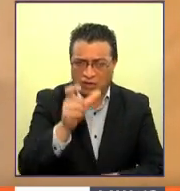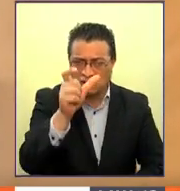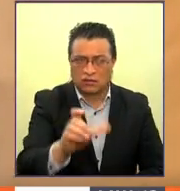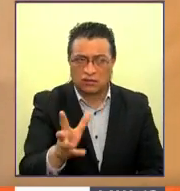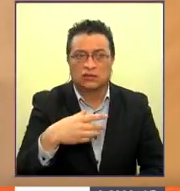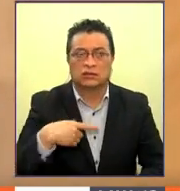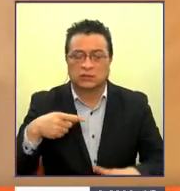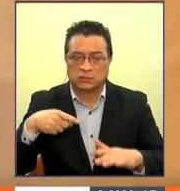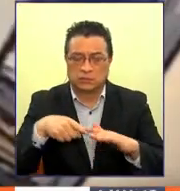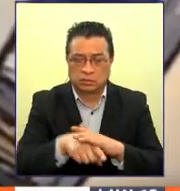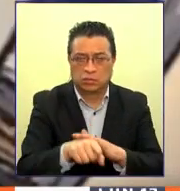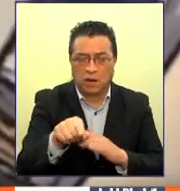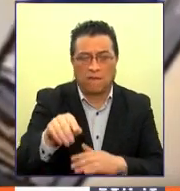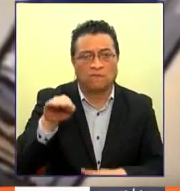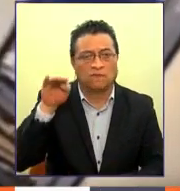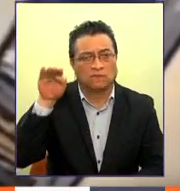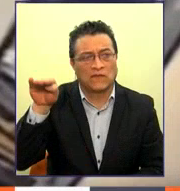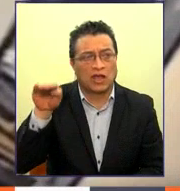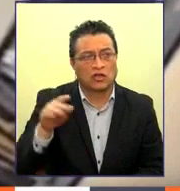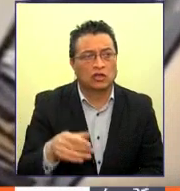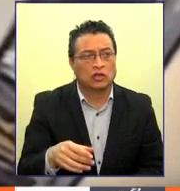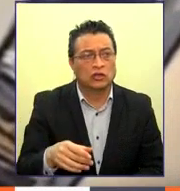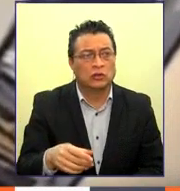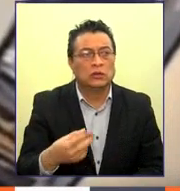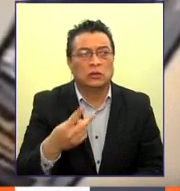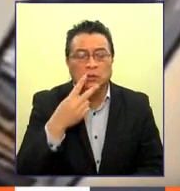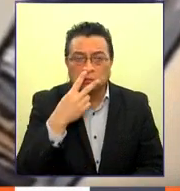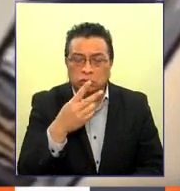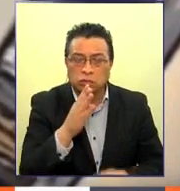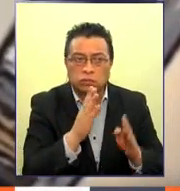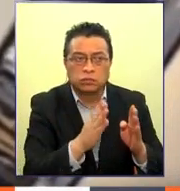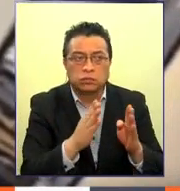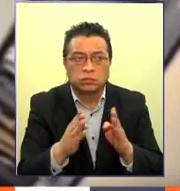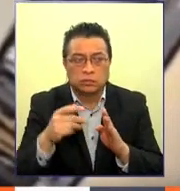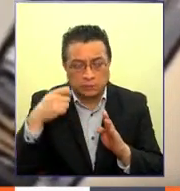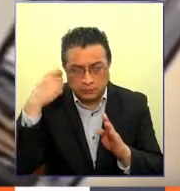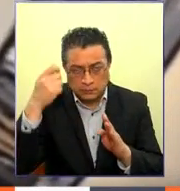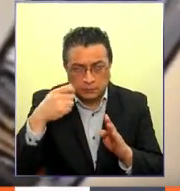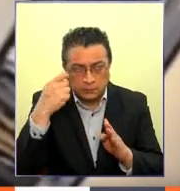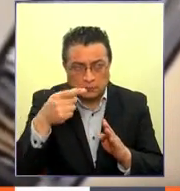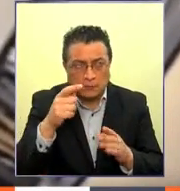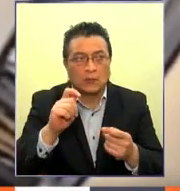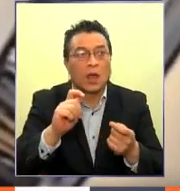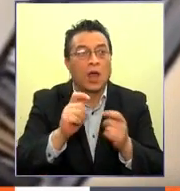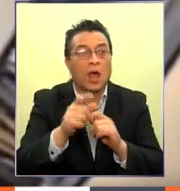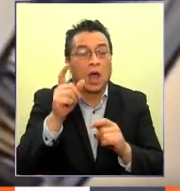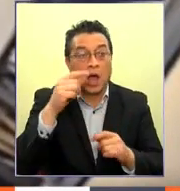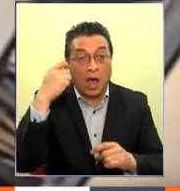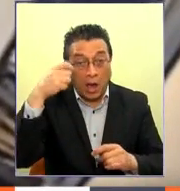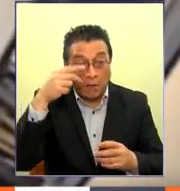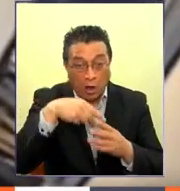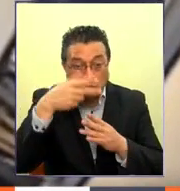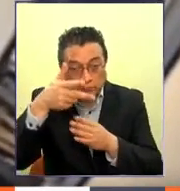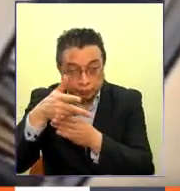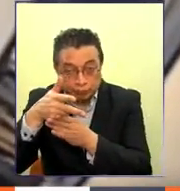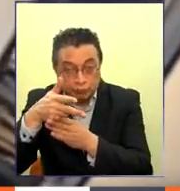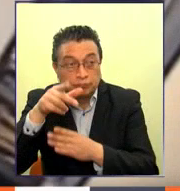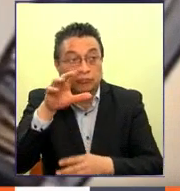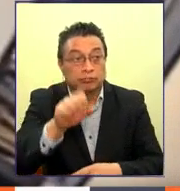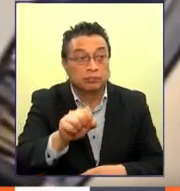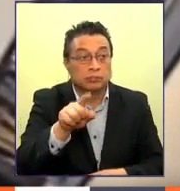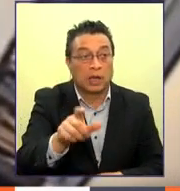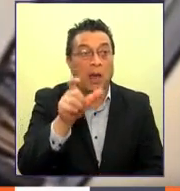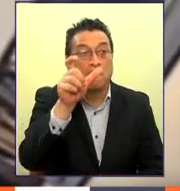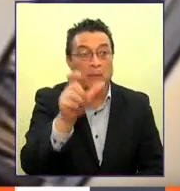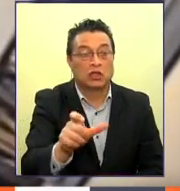una sucursal bancaria. Pero basta con avanzar unos minutos en la grabación y cambiar la cámara de la sala contigua para darse cuenta de que esta persona